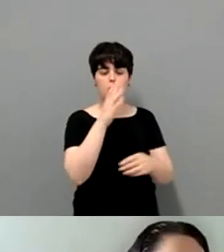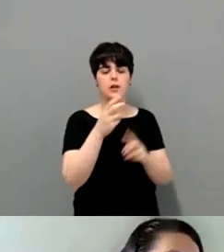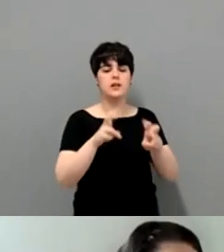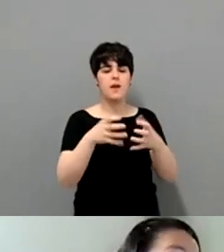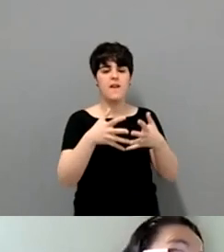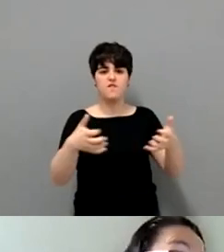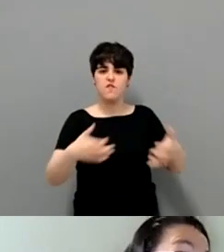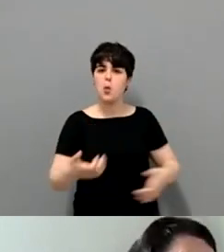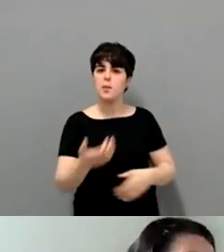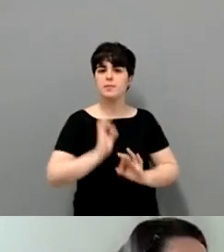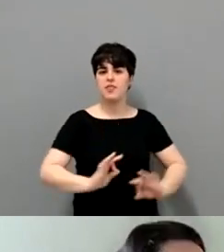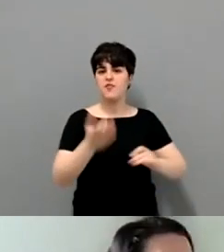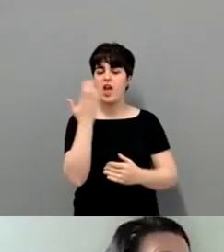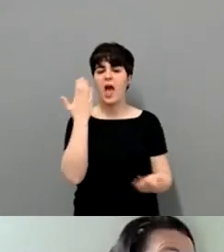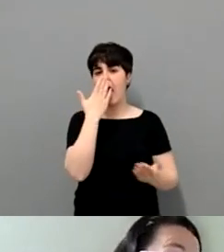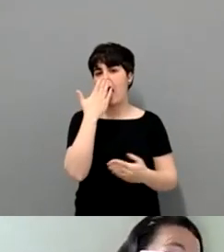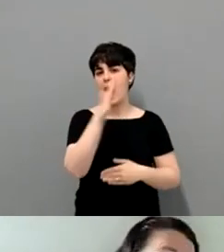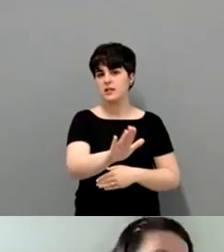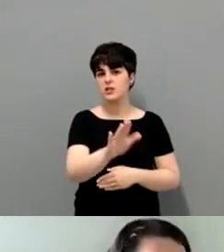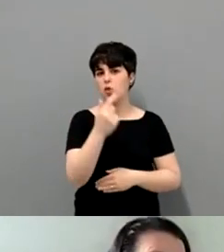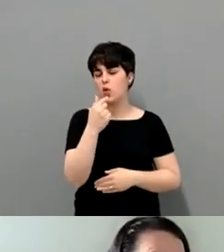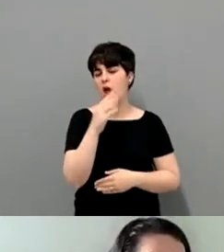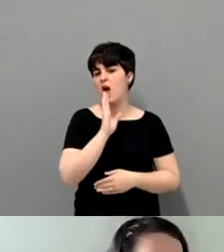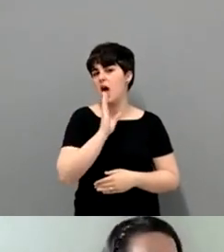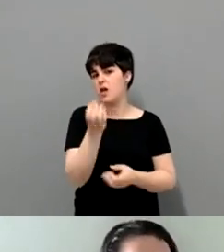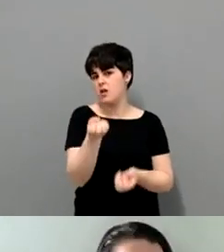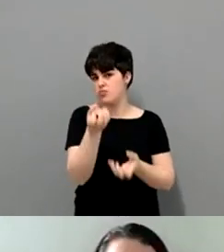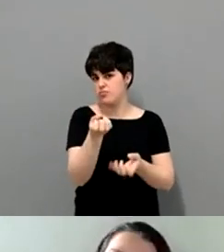es lo que tú describías, Silvia,